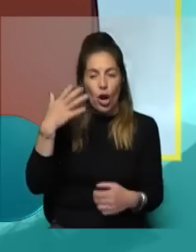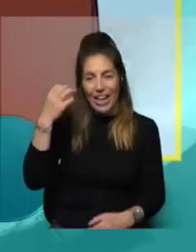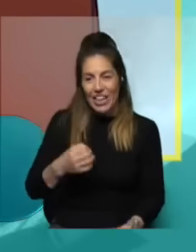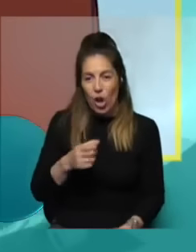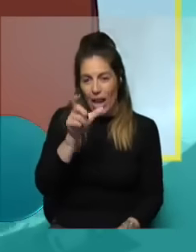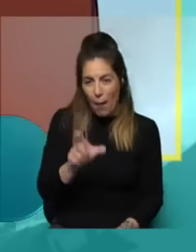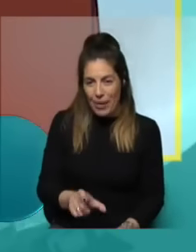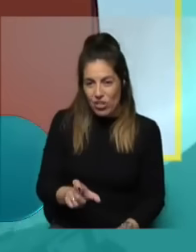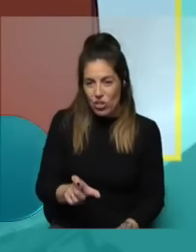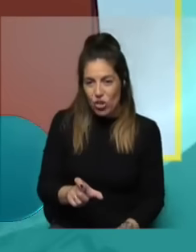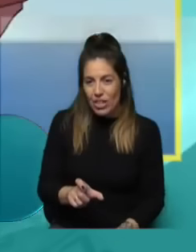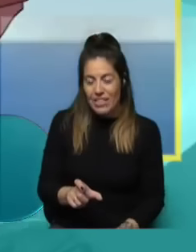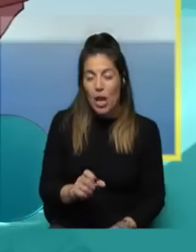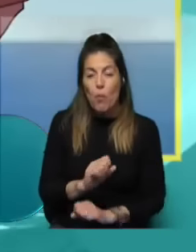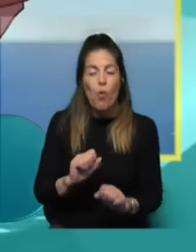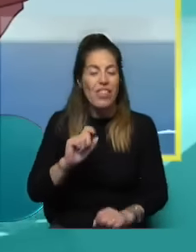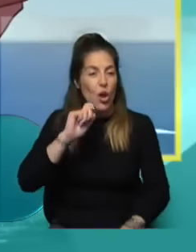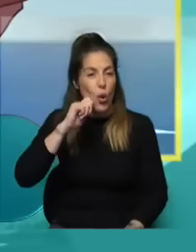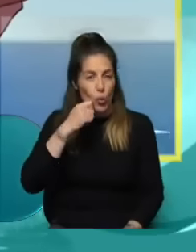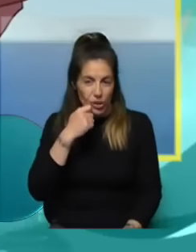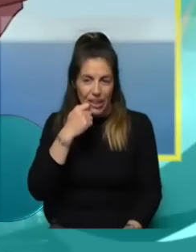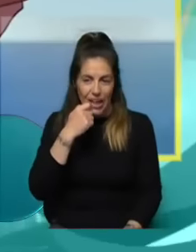gente le puede gustar